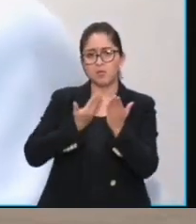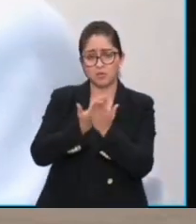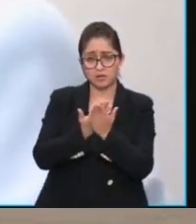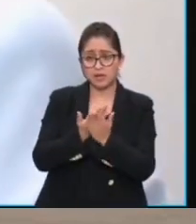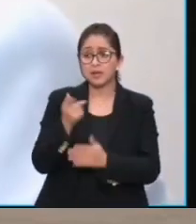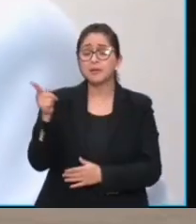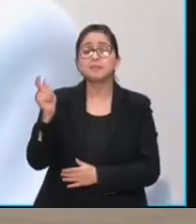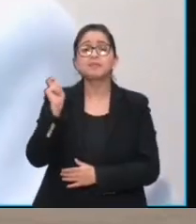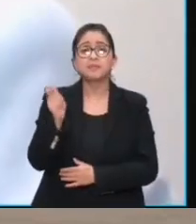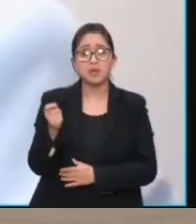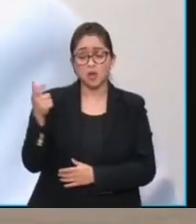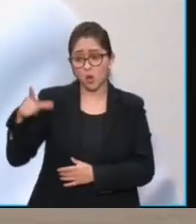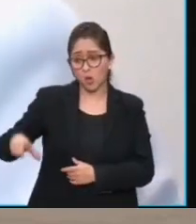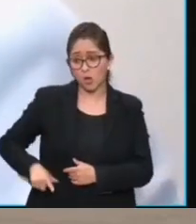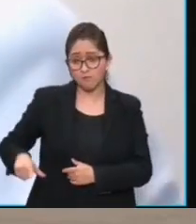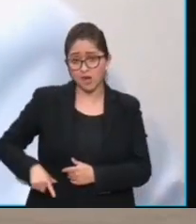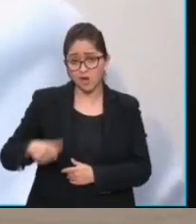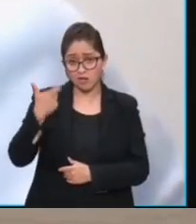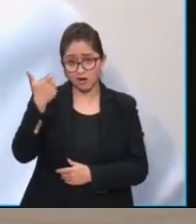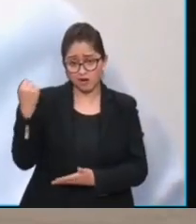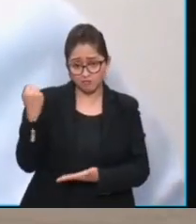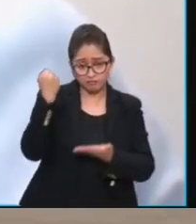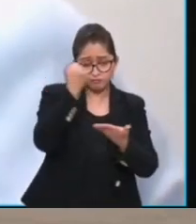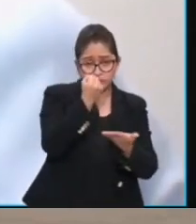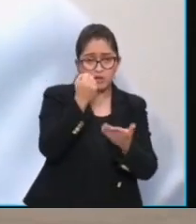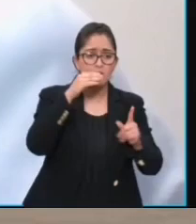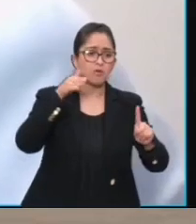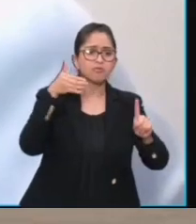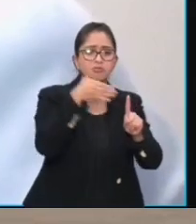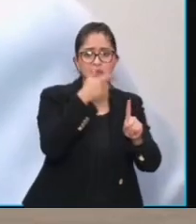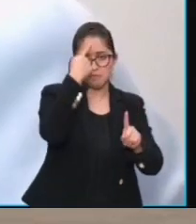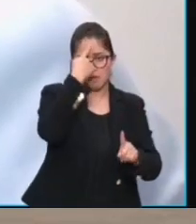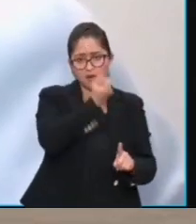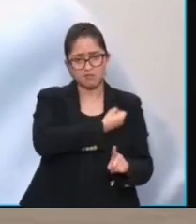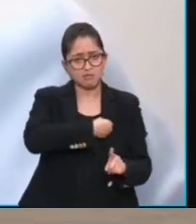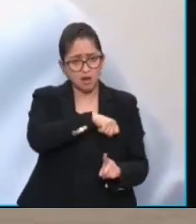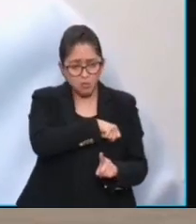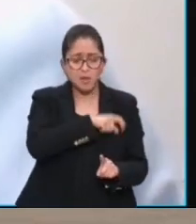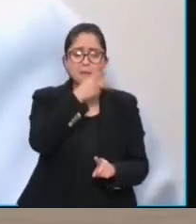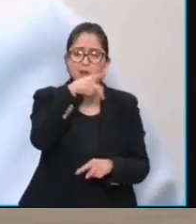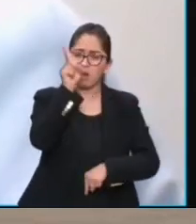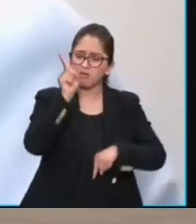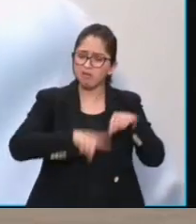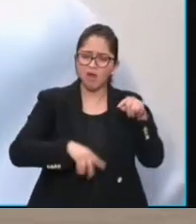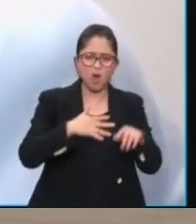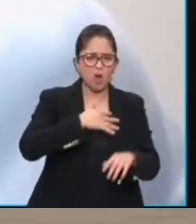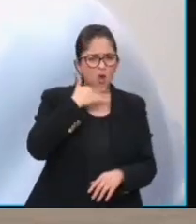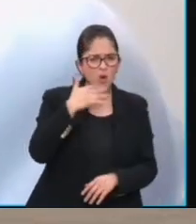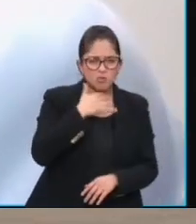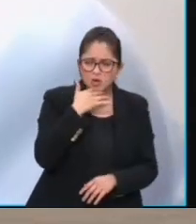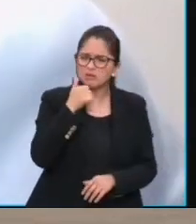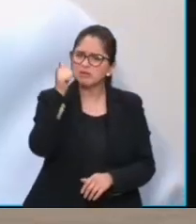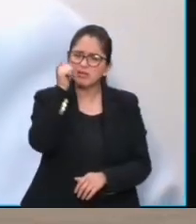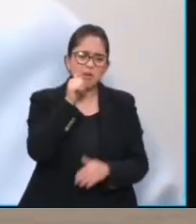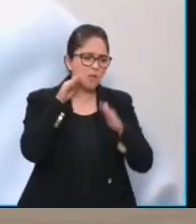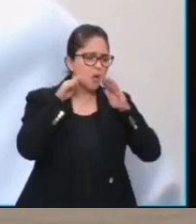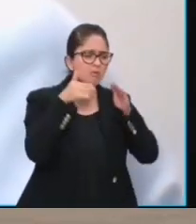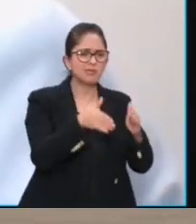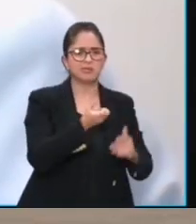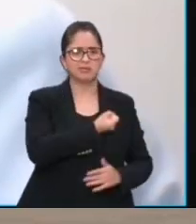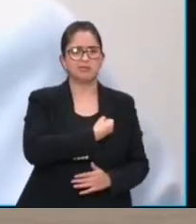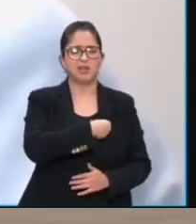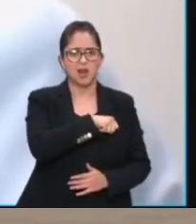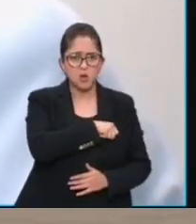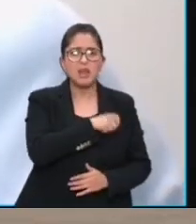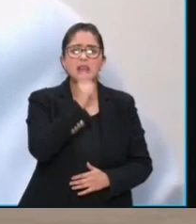salud. Seguiremos combatiendo la corrupción permanente en todo el sector salud. Continuaremos con la